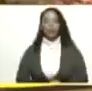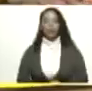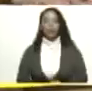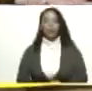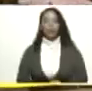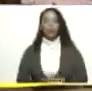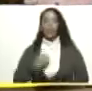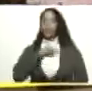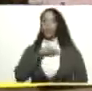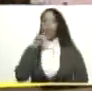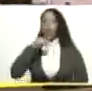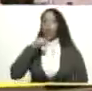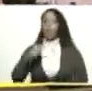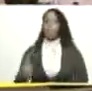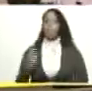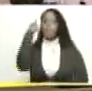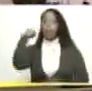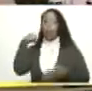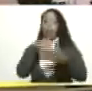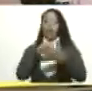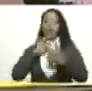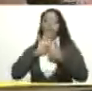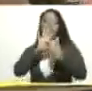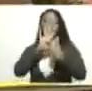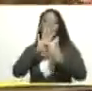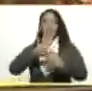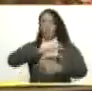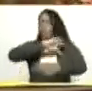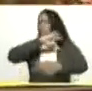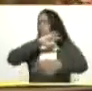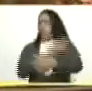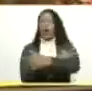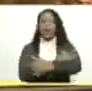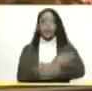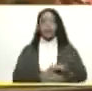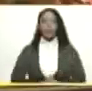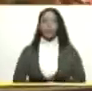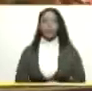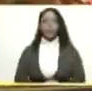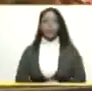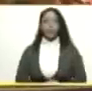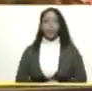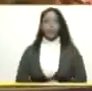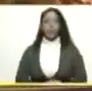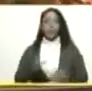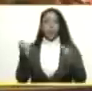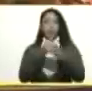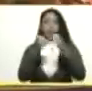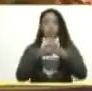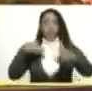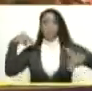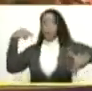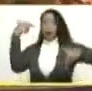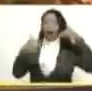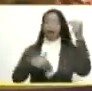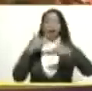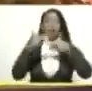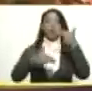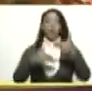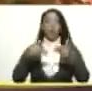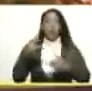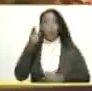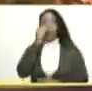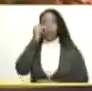Y hemos dado este primer golpe, poderoso golpe, a los mafiosos, a las